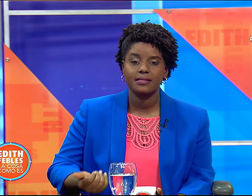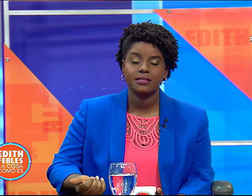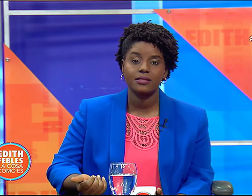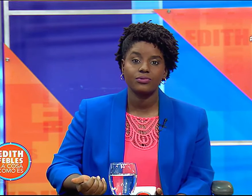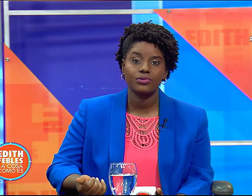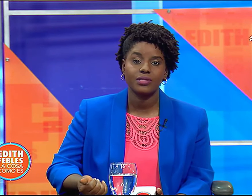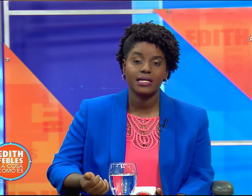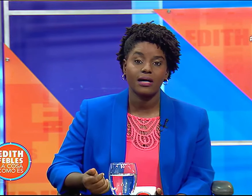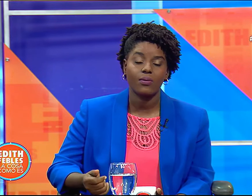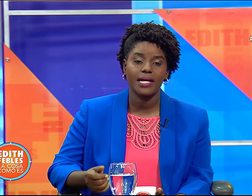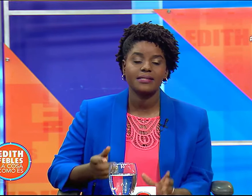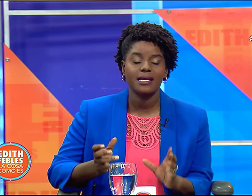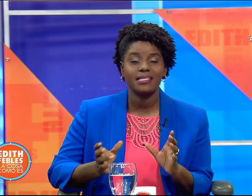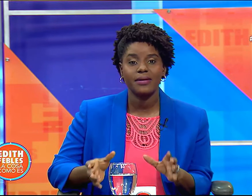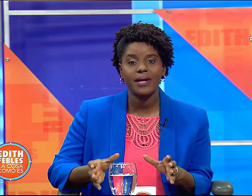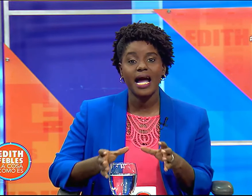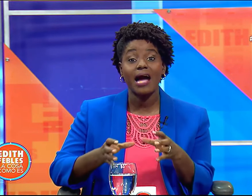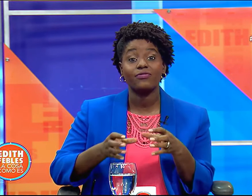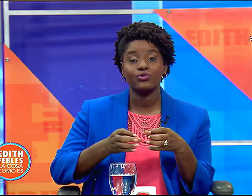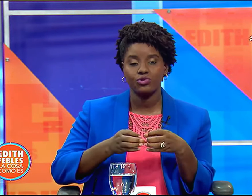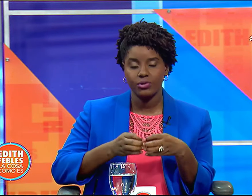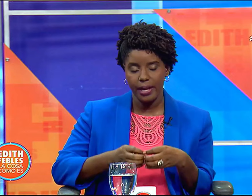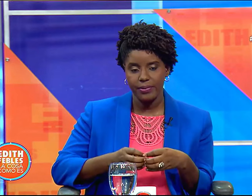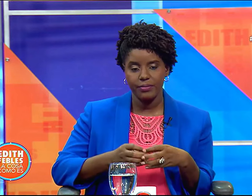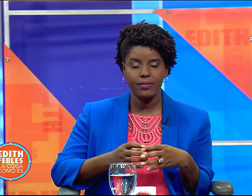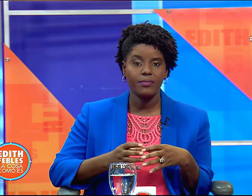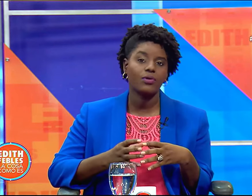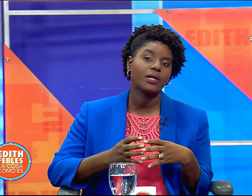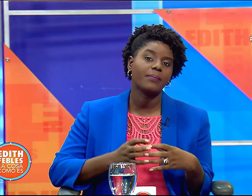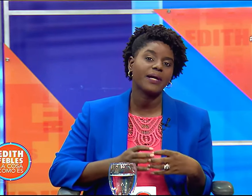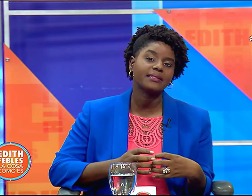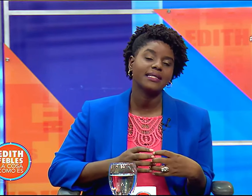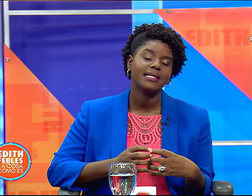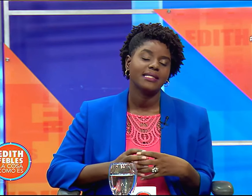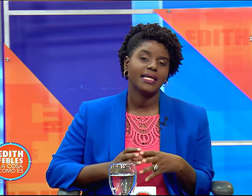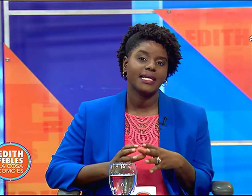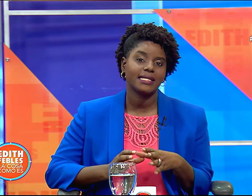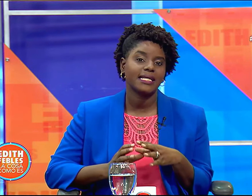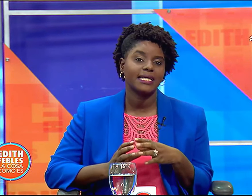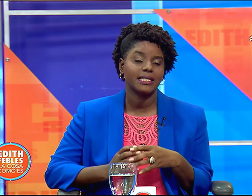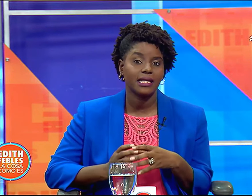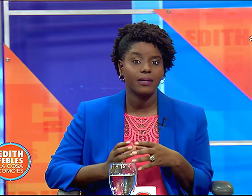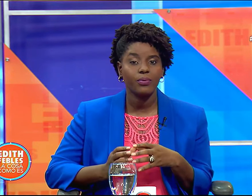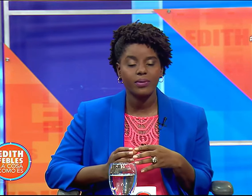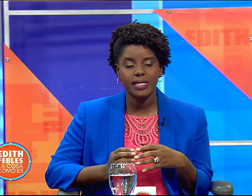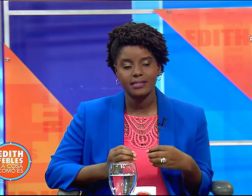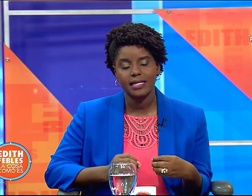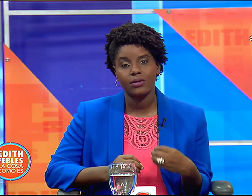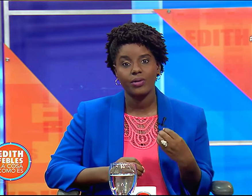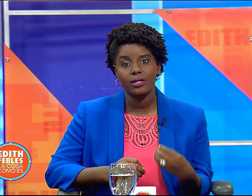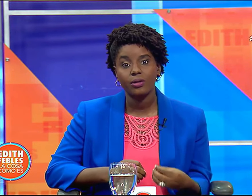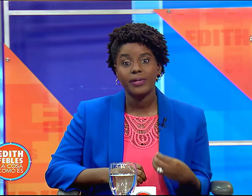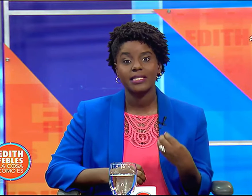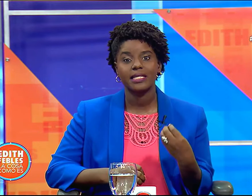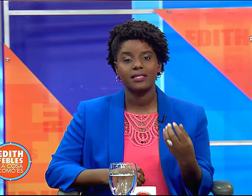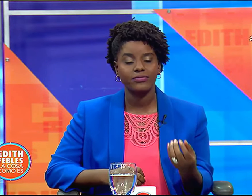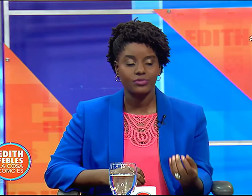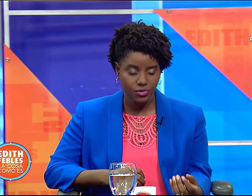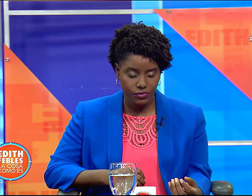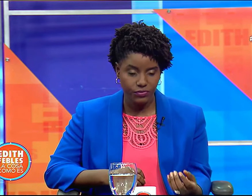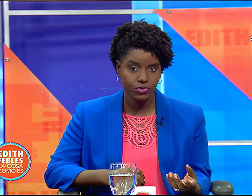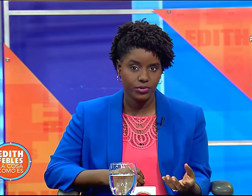de las instituciones a las cuales se iban a fusionar. Primero vamos con la parte de las entidades públicas que el gobierno